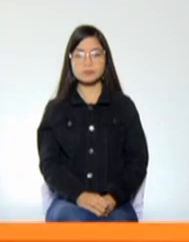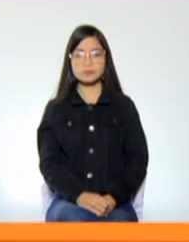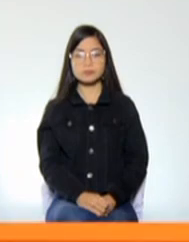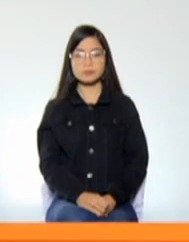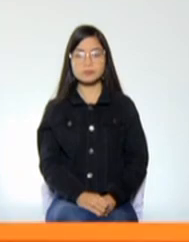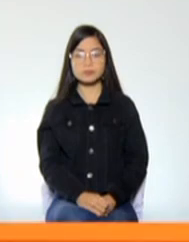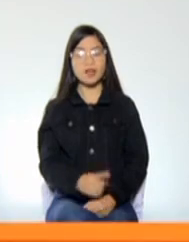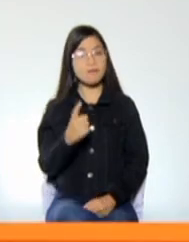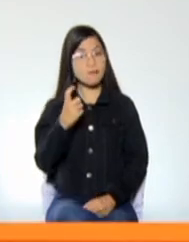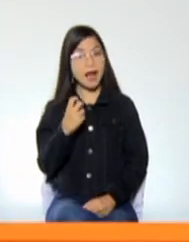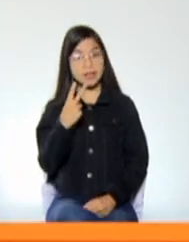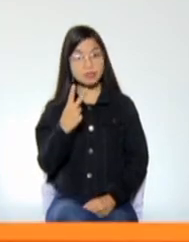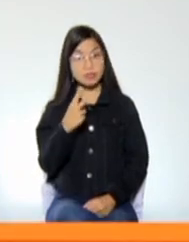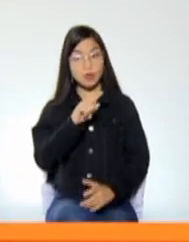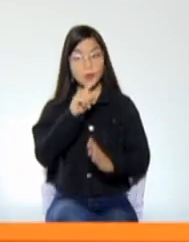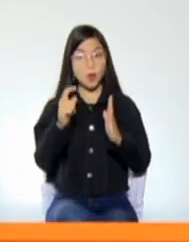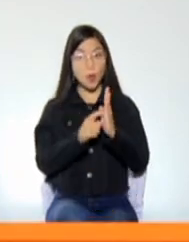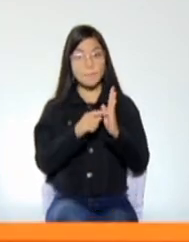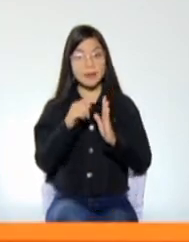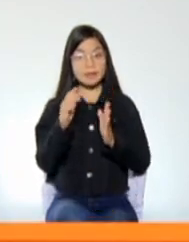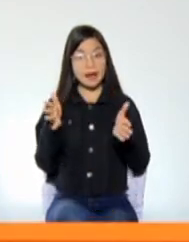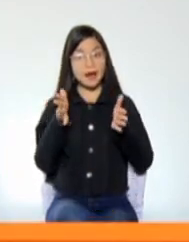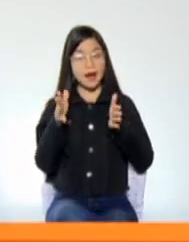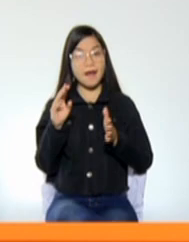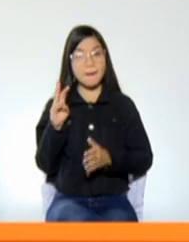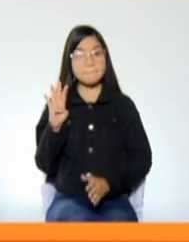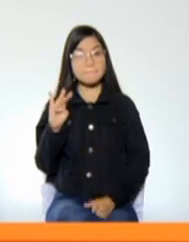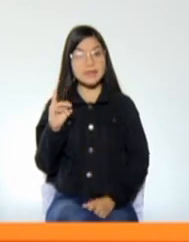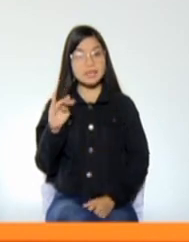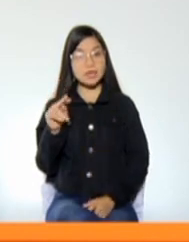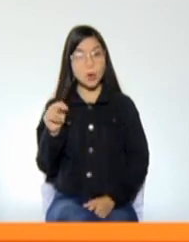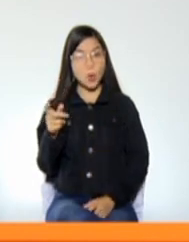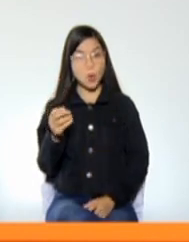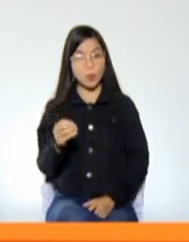Faltan dos para completar ese bingo, ¿verdad? Vamos a ver.